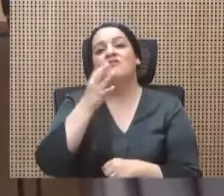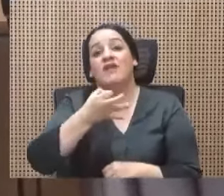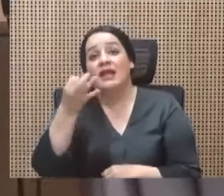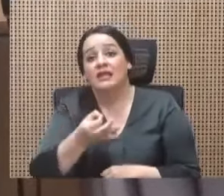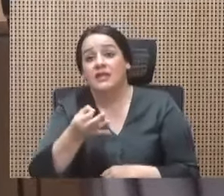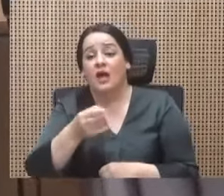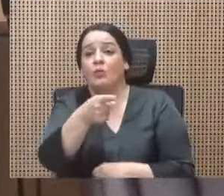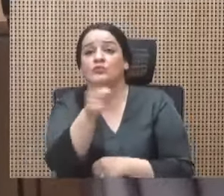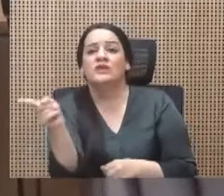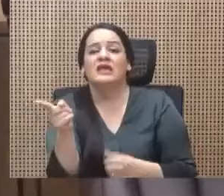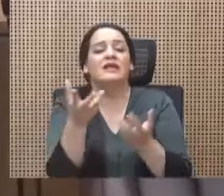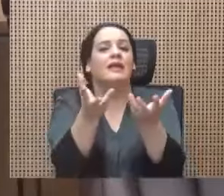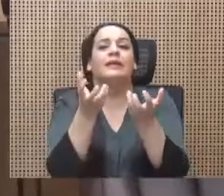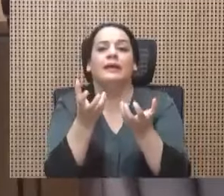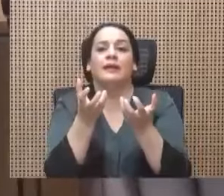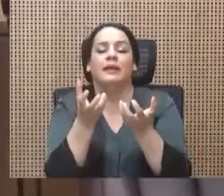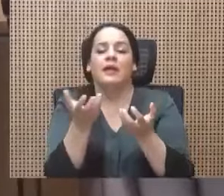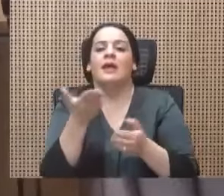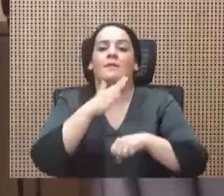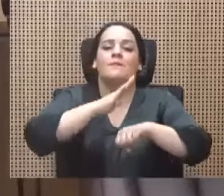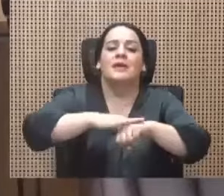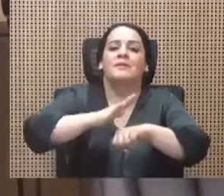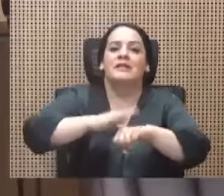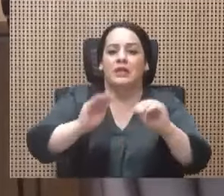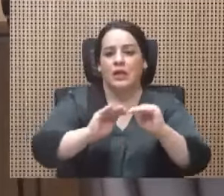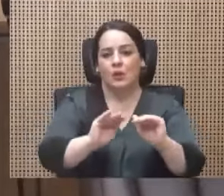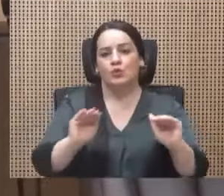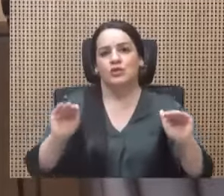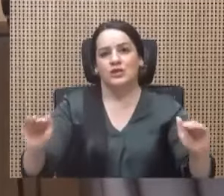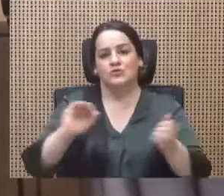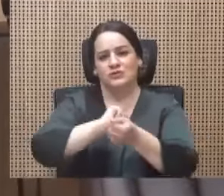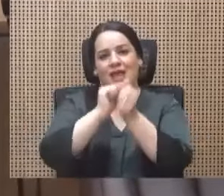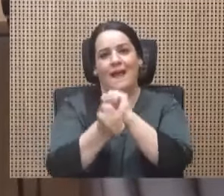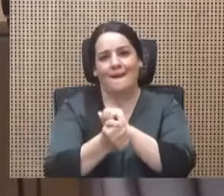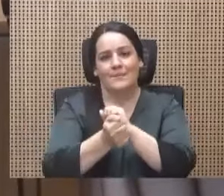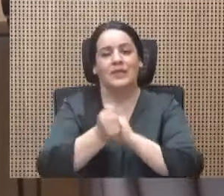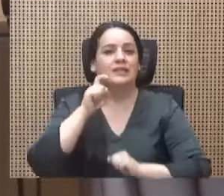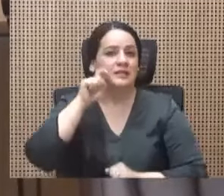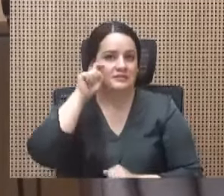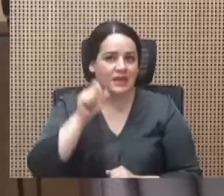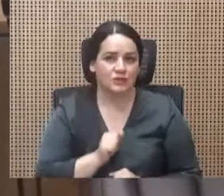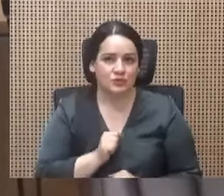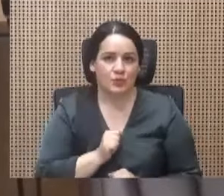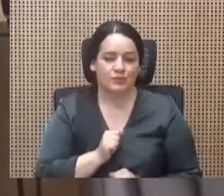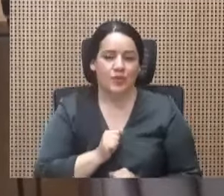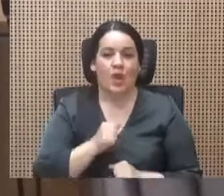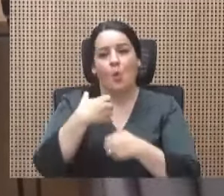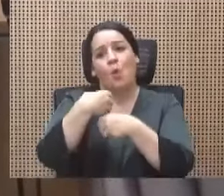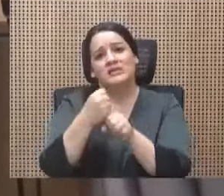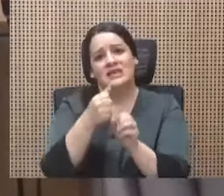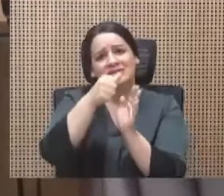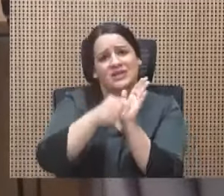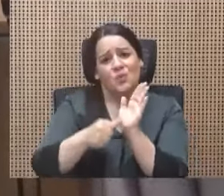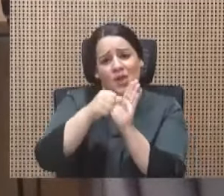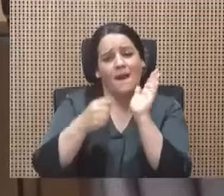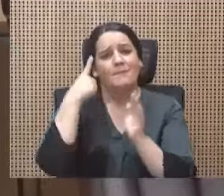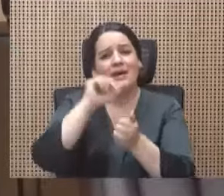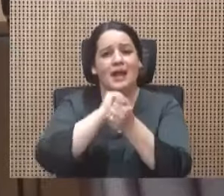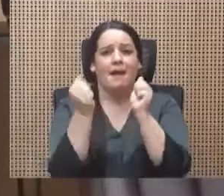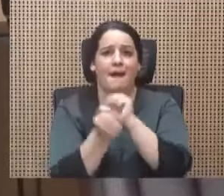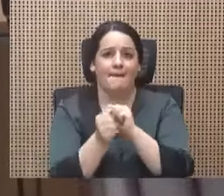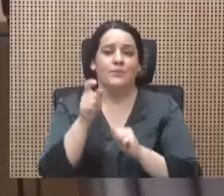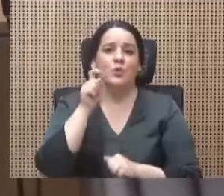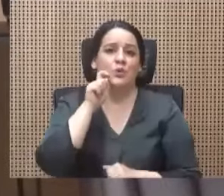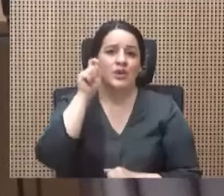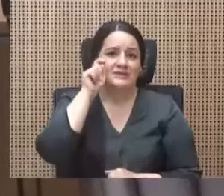los niños se puedan cambiar de género o inclusive hacerse cirugías para cambio de sexo. Los invito, como les